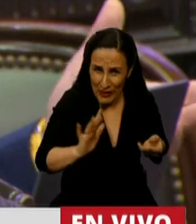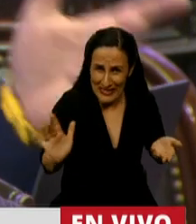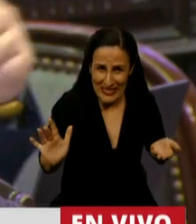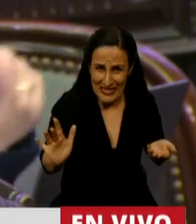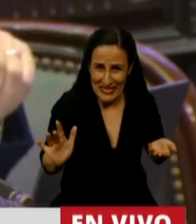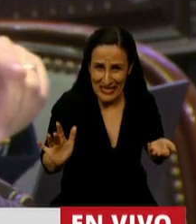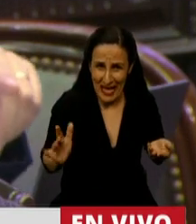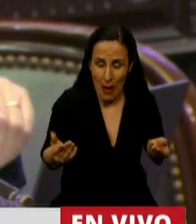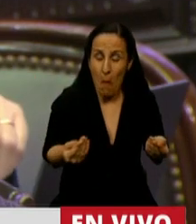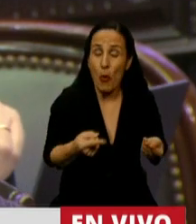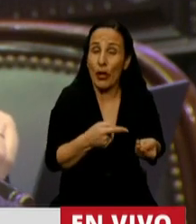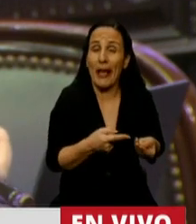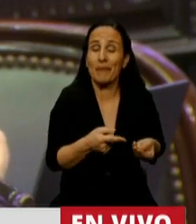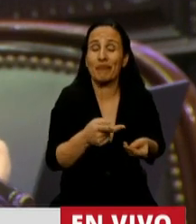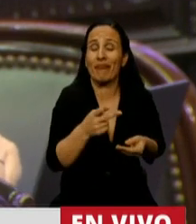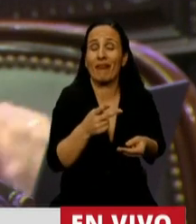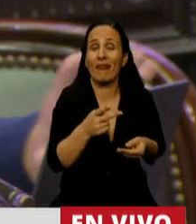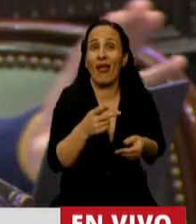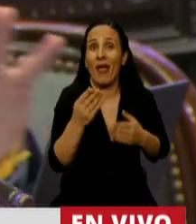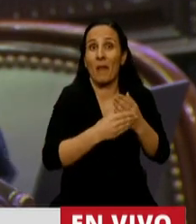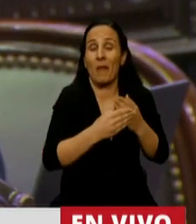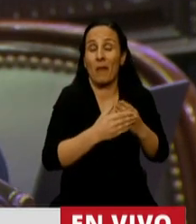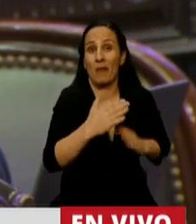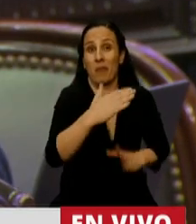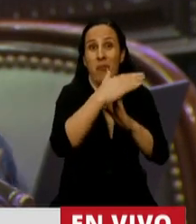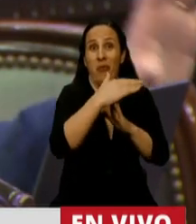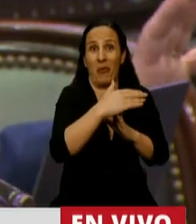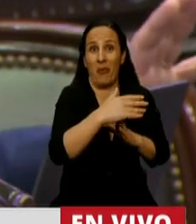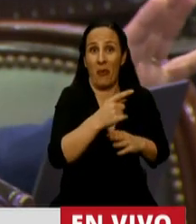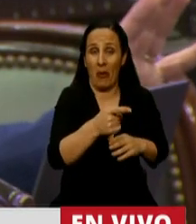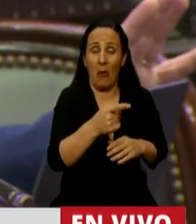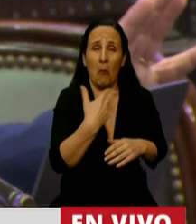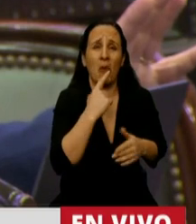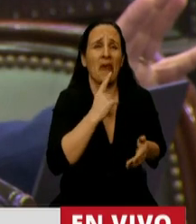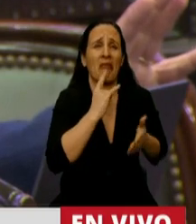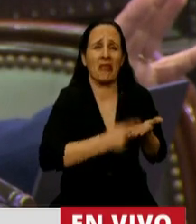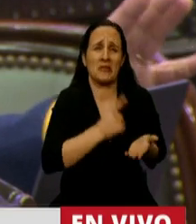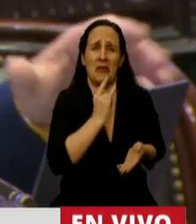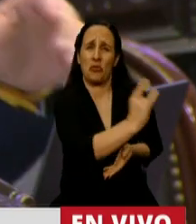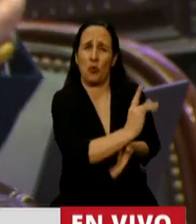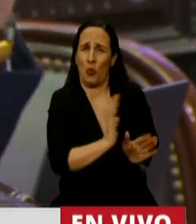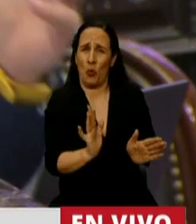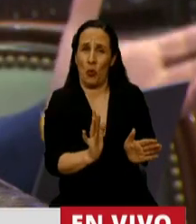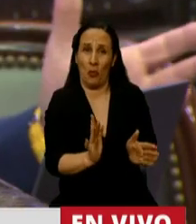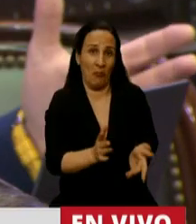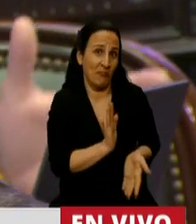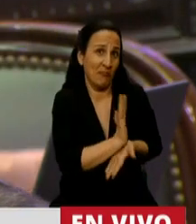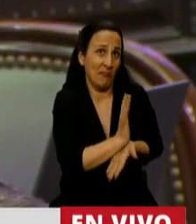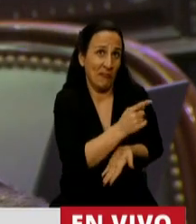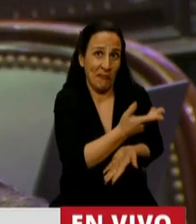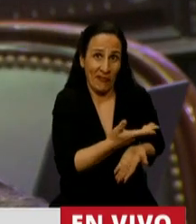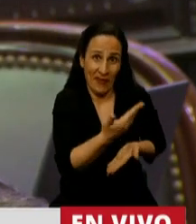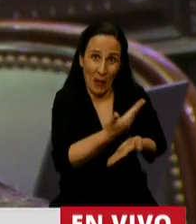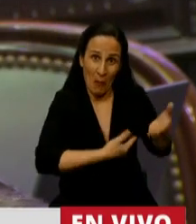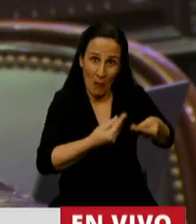porque el solo hecho de que el jefe de gabinete a sola firma pueda borrar de un plumazo todo indica que no estamos en presencia